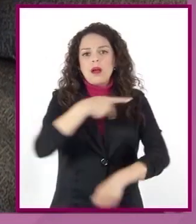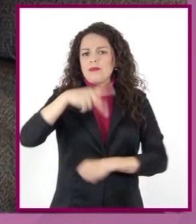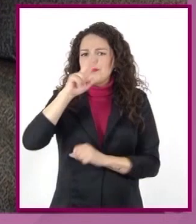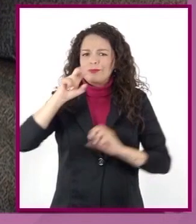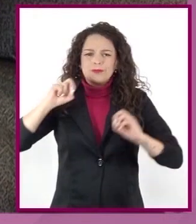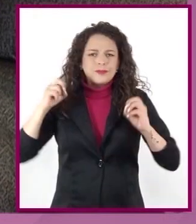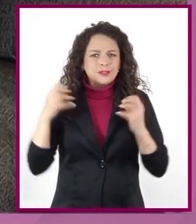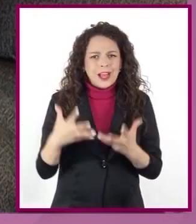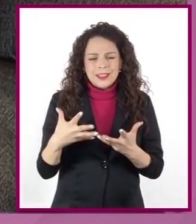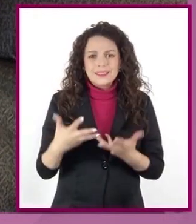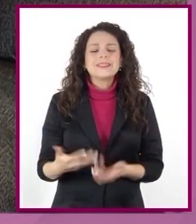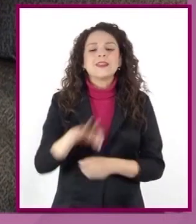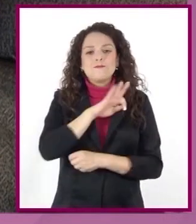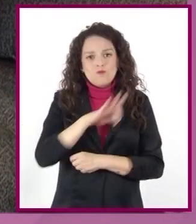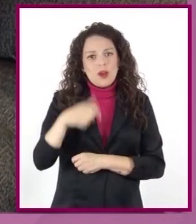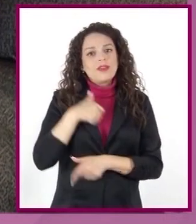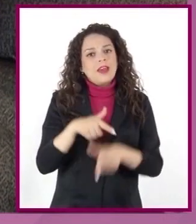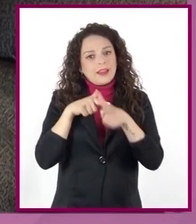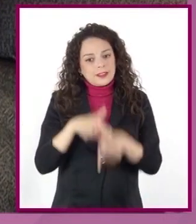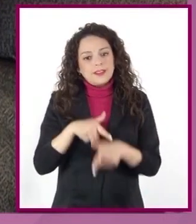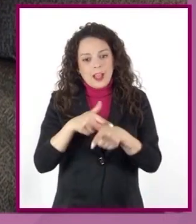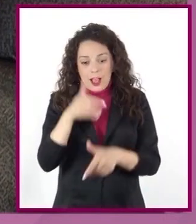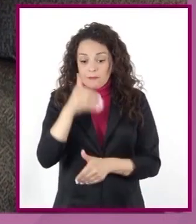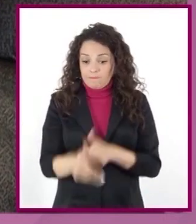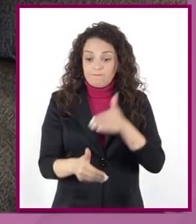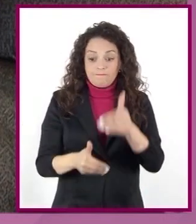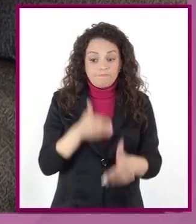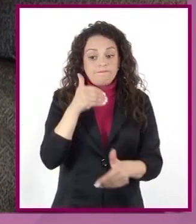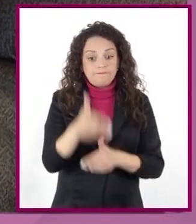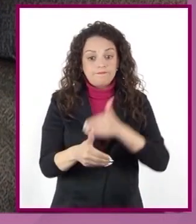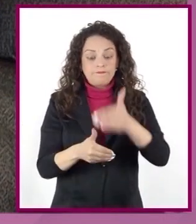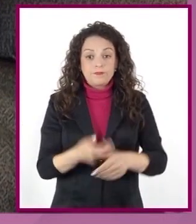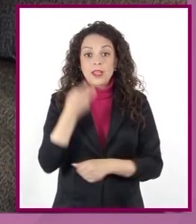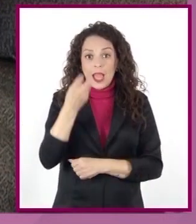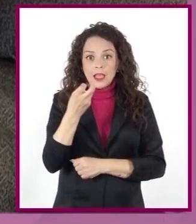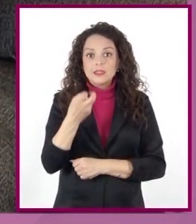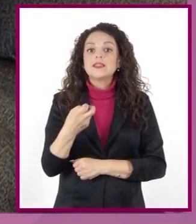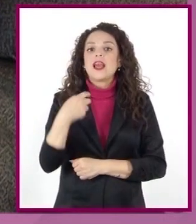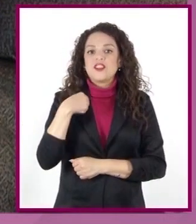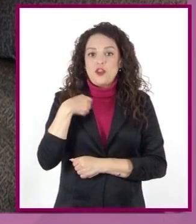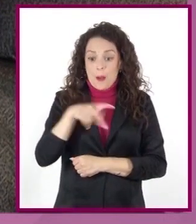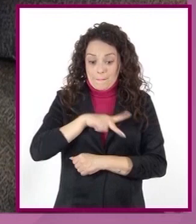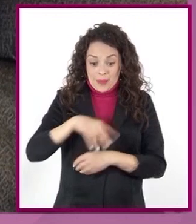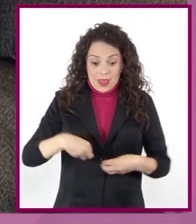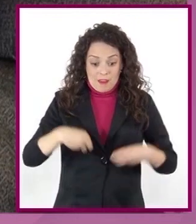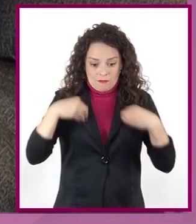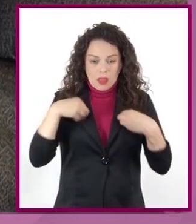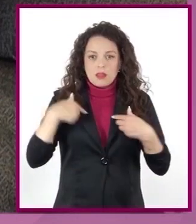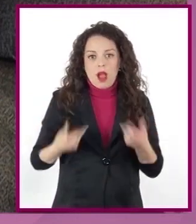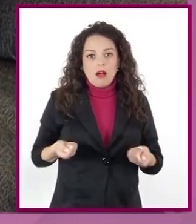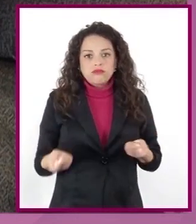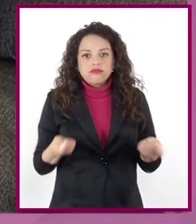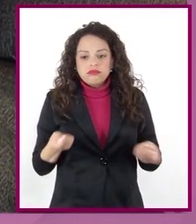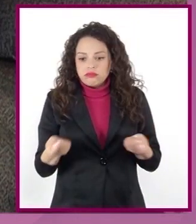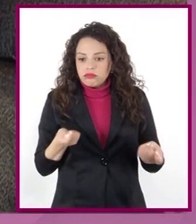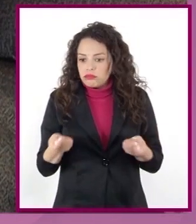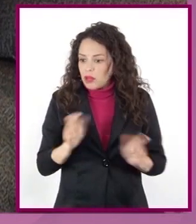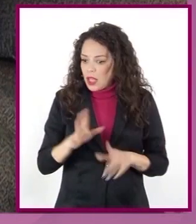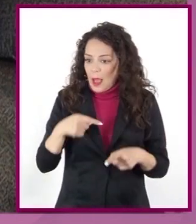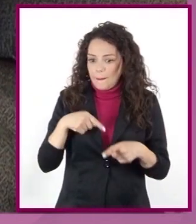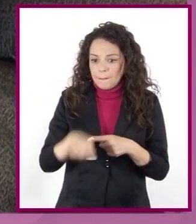oportunidad de seguir avanzando. Y empecé a tomar control de mí, de mi vida, y a hacer lo que tenía que hacer.